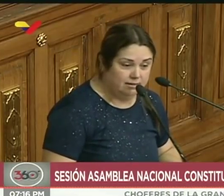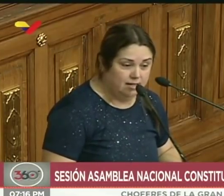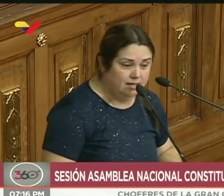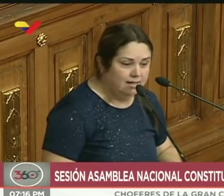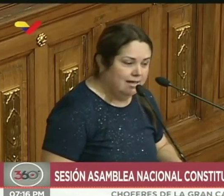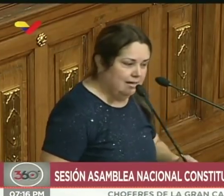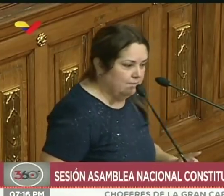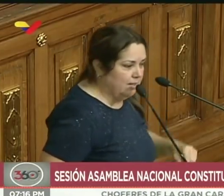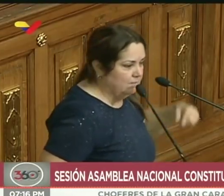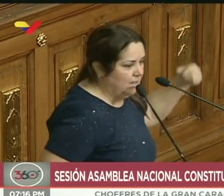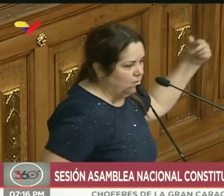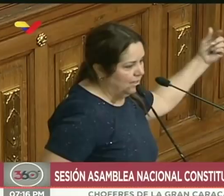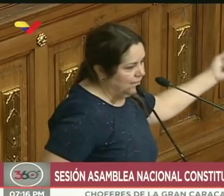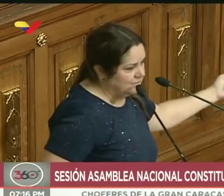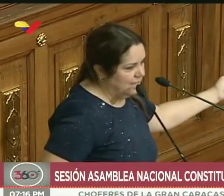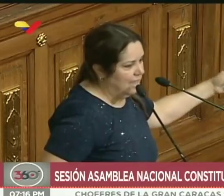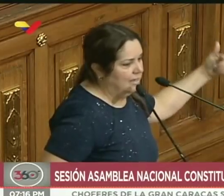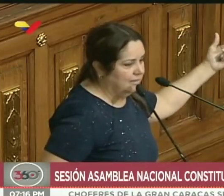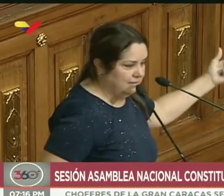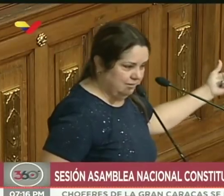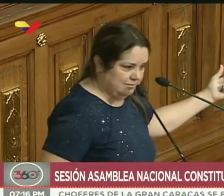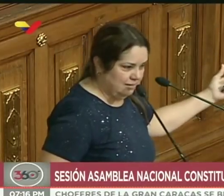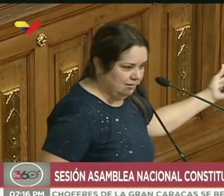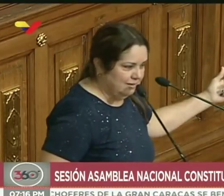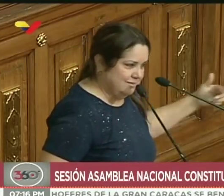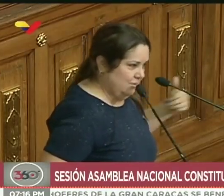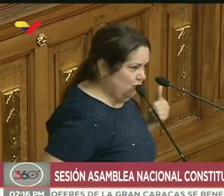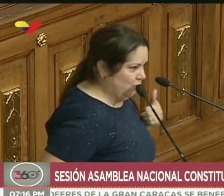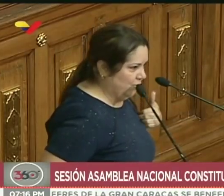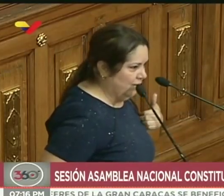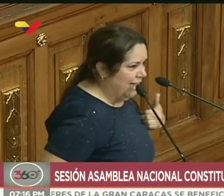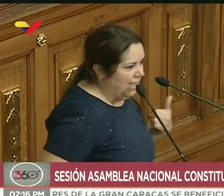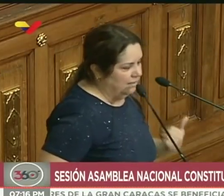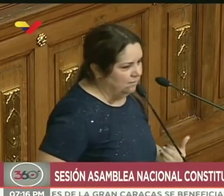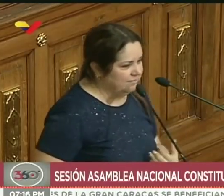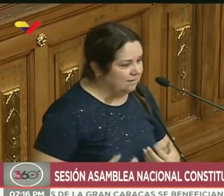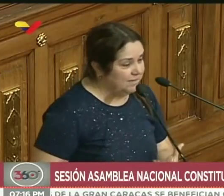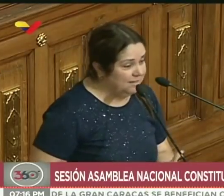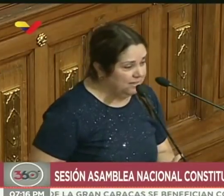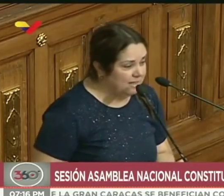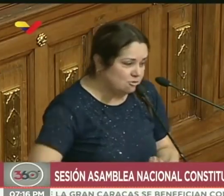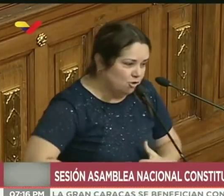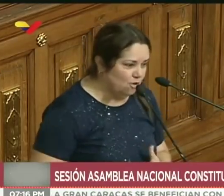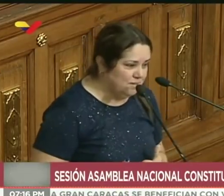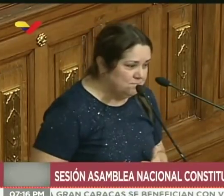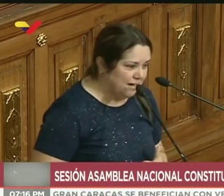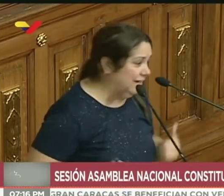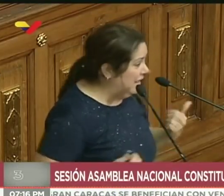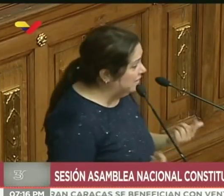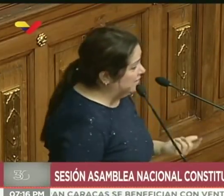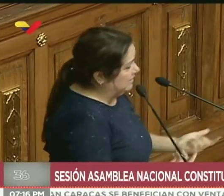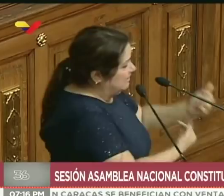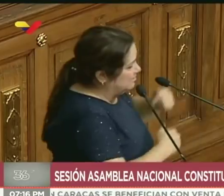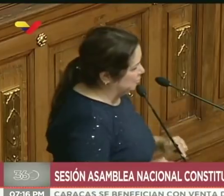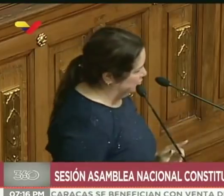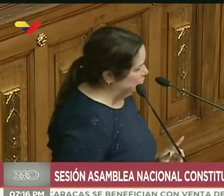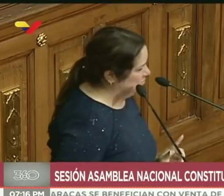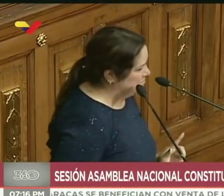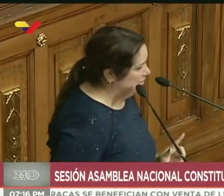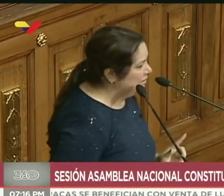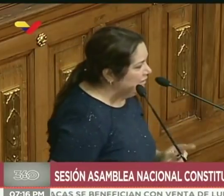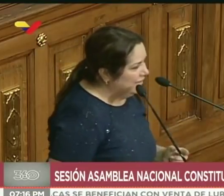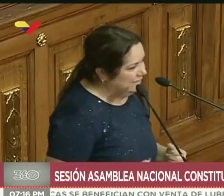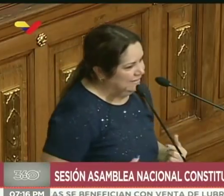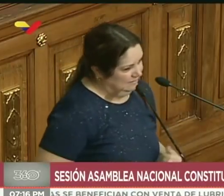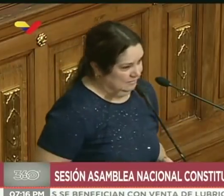Bersabé Gandica, le había quemado la casa a la alcaldesa. Señor, Ana Bersabé Gandica soy yo misma y la alcaldesa soy